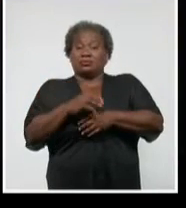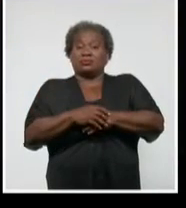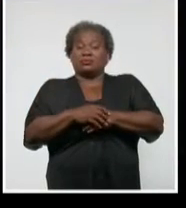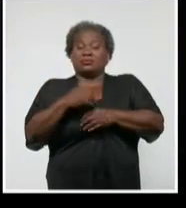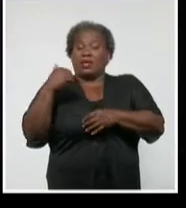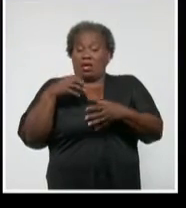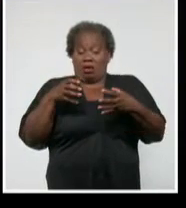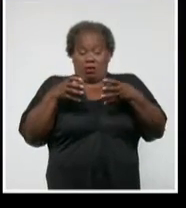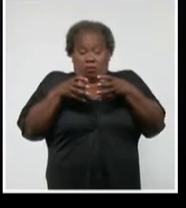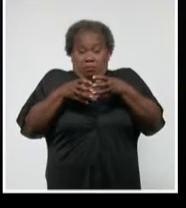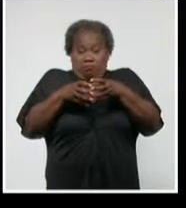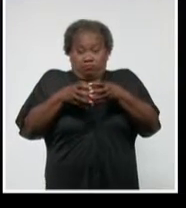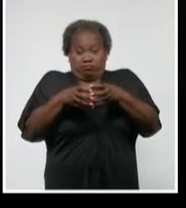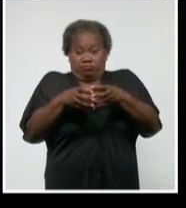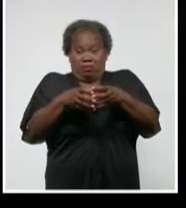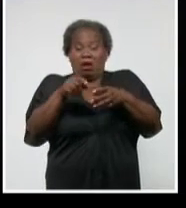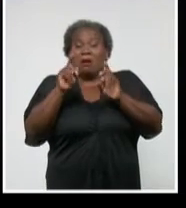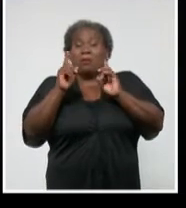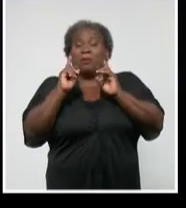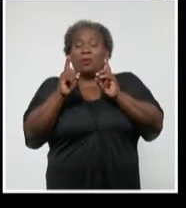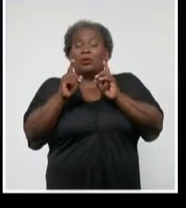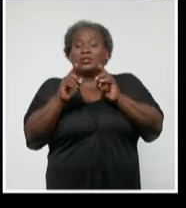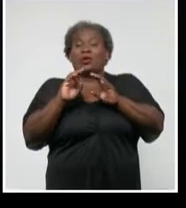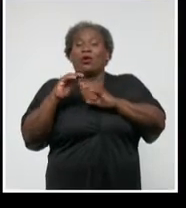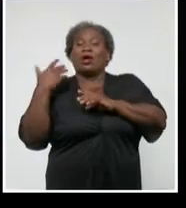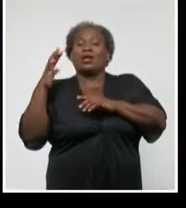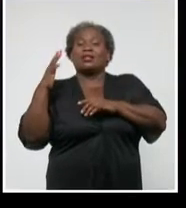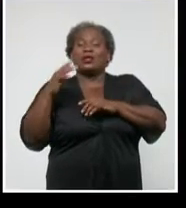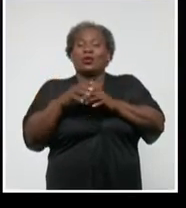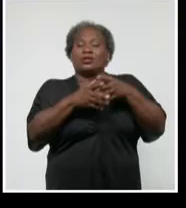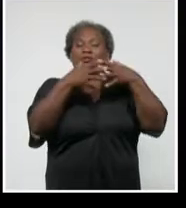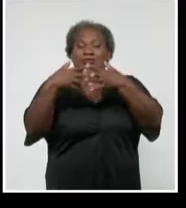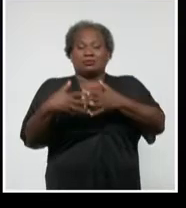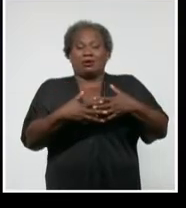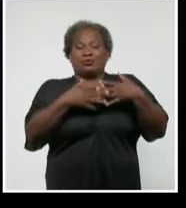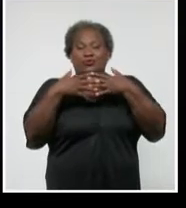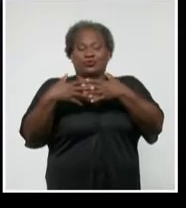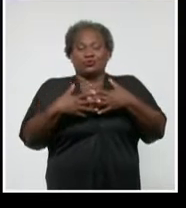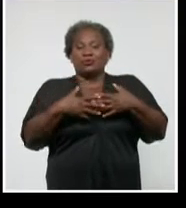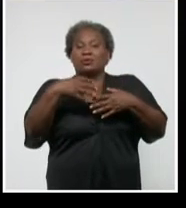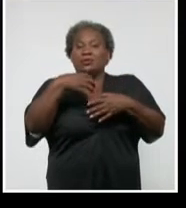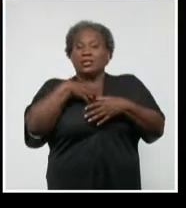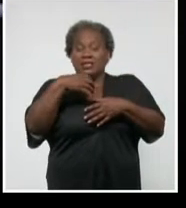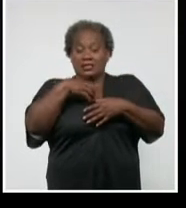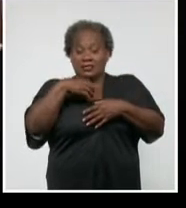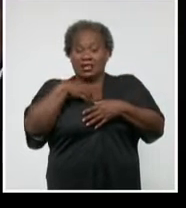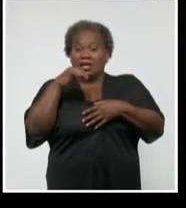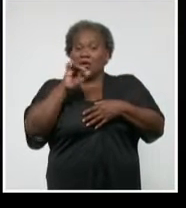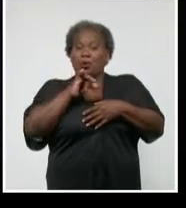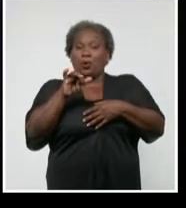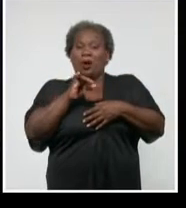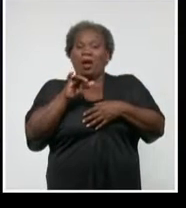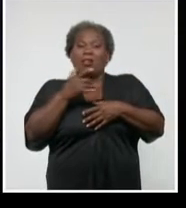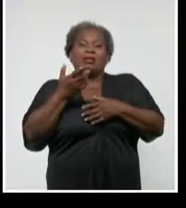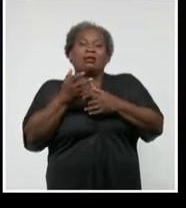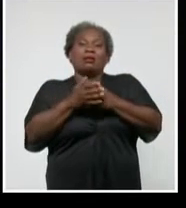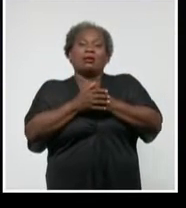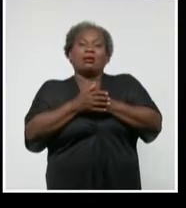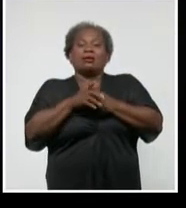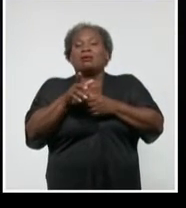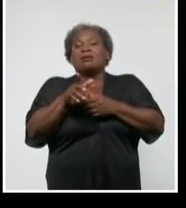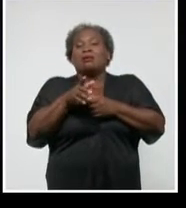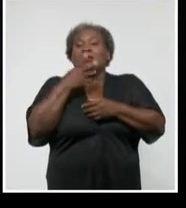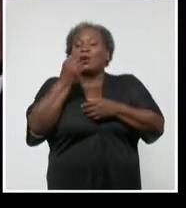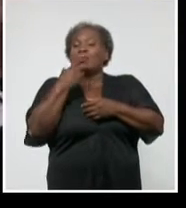equipo, como he dicho, de política exterior y de seguridad nacional en Estados Unidos, que tiene como su pasatiempo, vamos a decir,